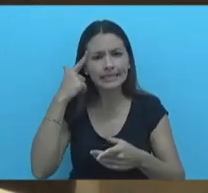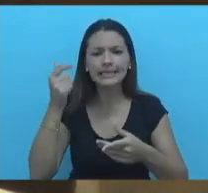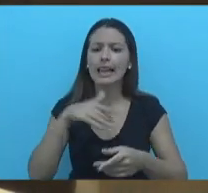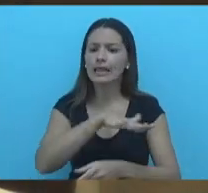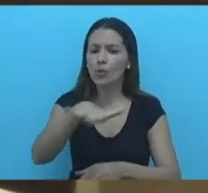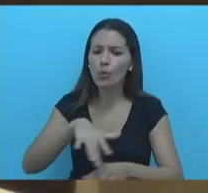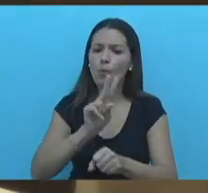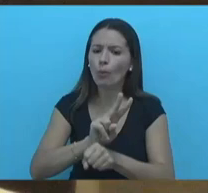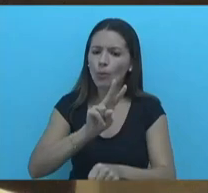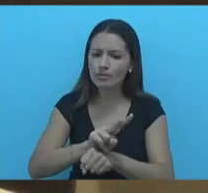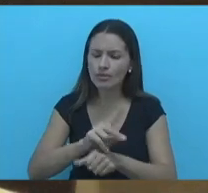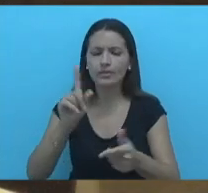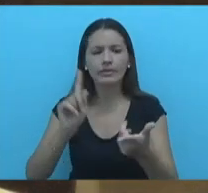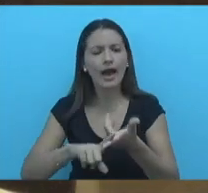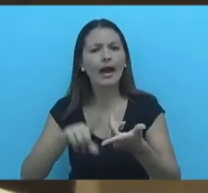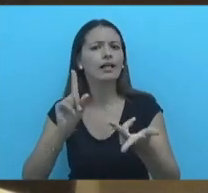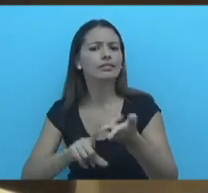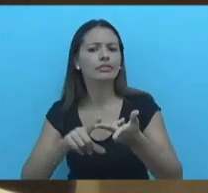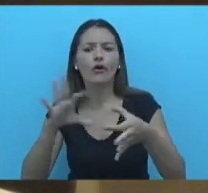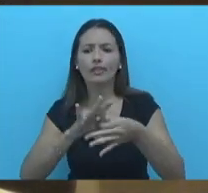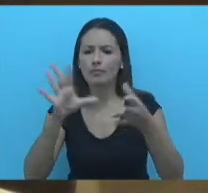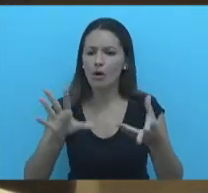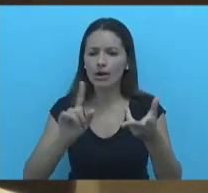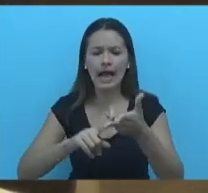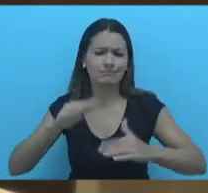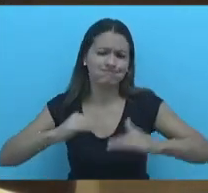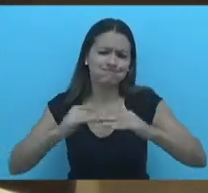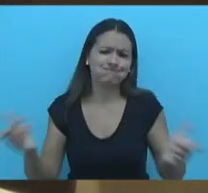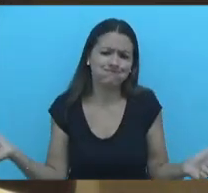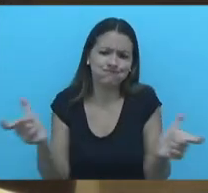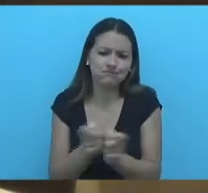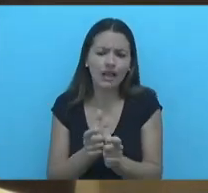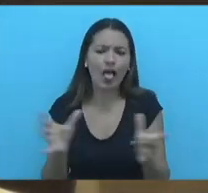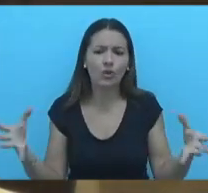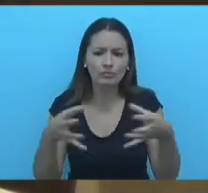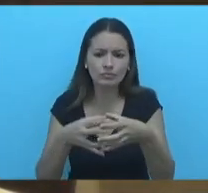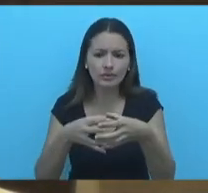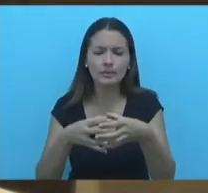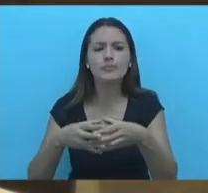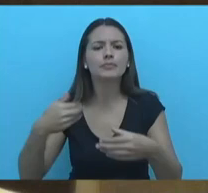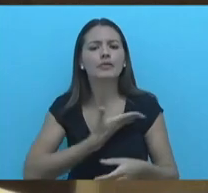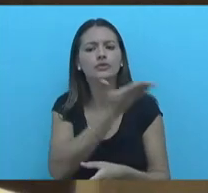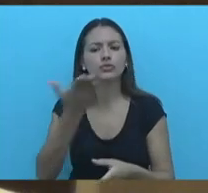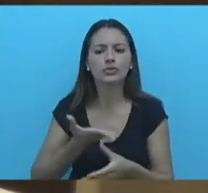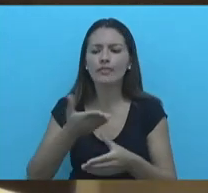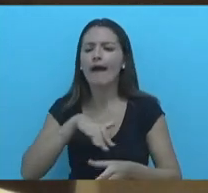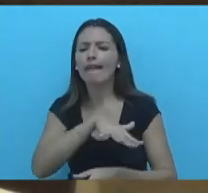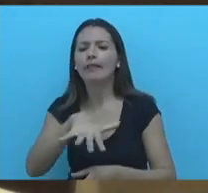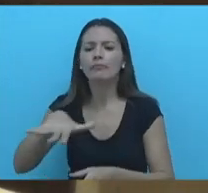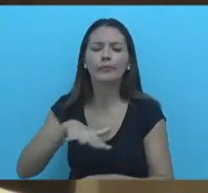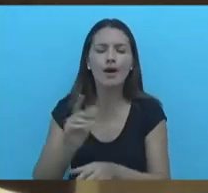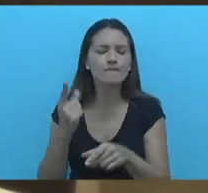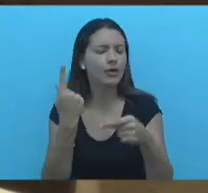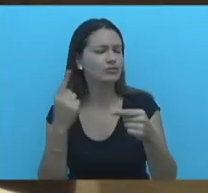que preocuparse por las instituciones de la democracia. Construir en definitiva una integración entre las sociedades y los pueblos, en las cuales